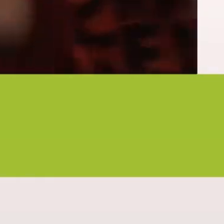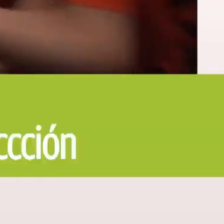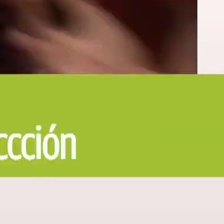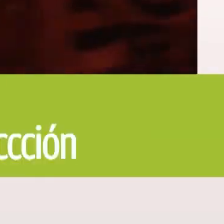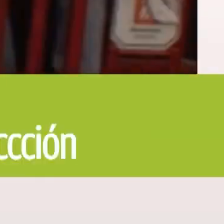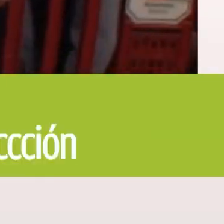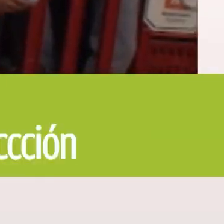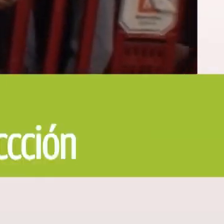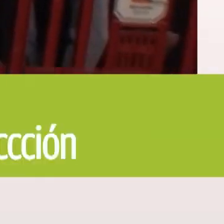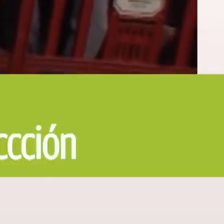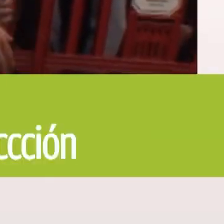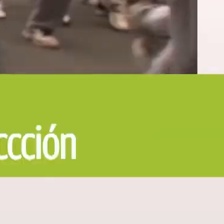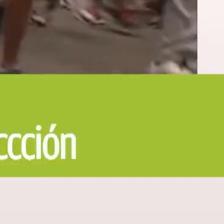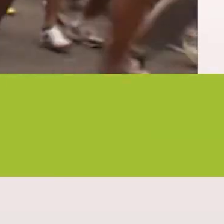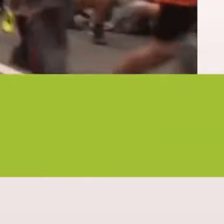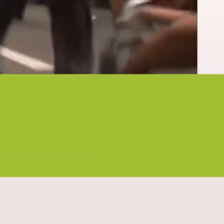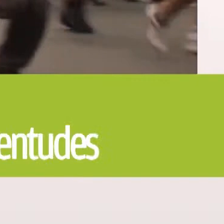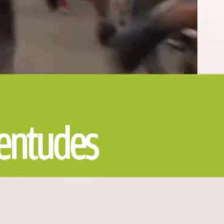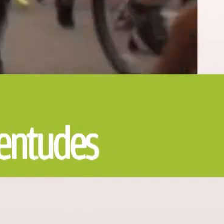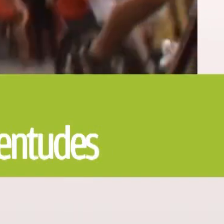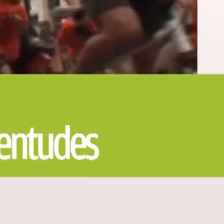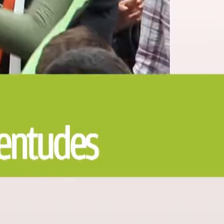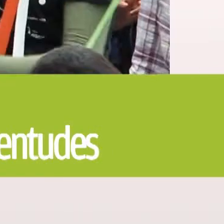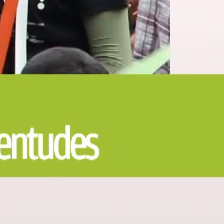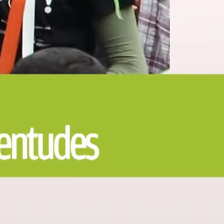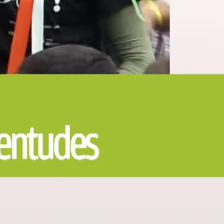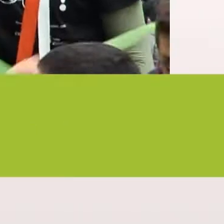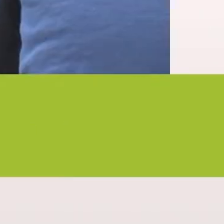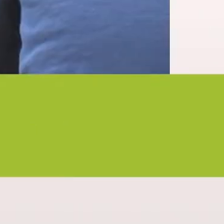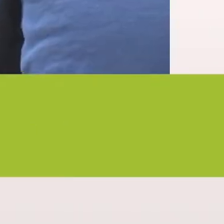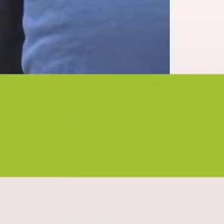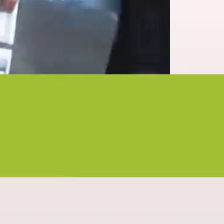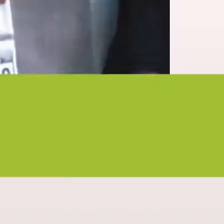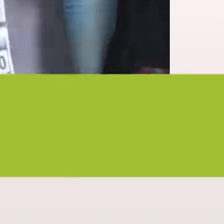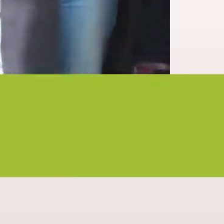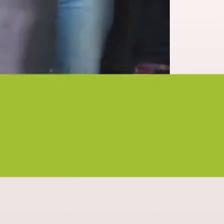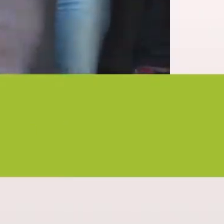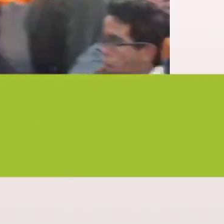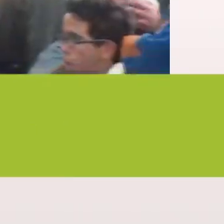iniciativas, tenemos propuestas. Hay jóvenes con sueños por cumplir, con metas que alcanzar. Nunca